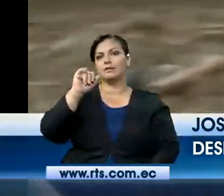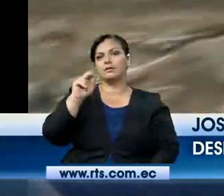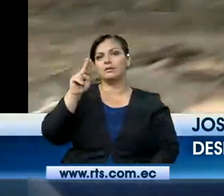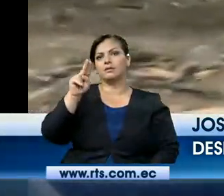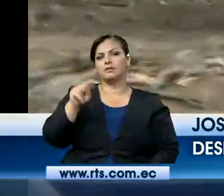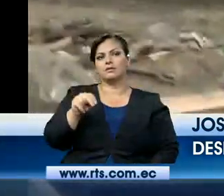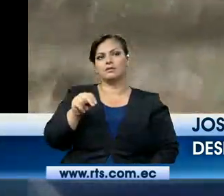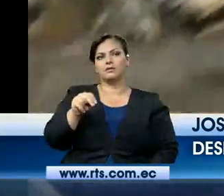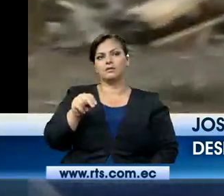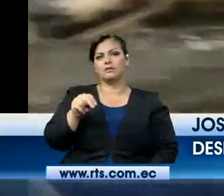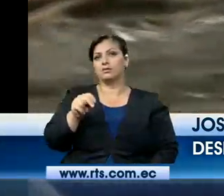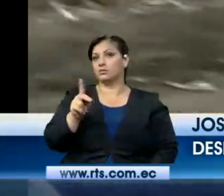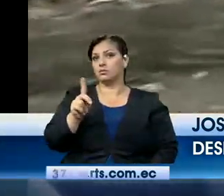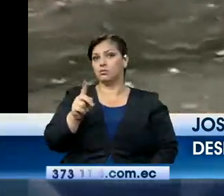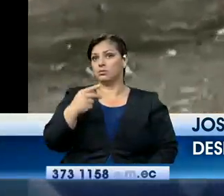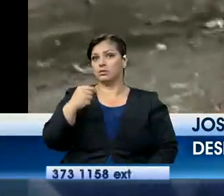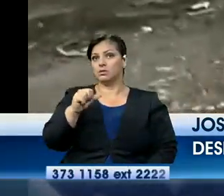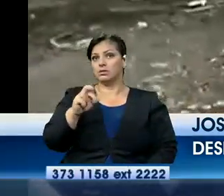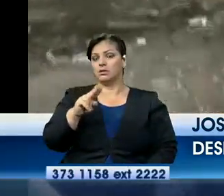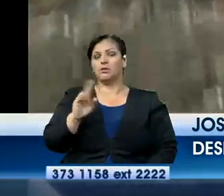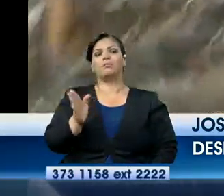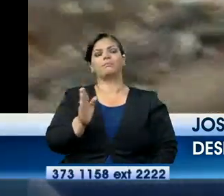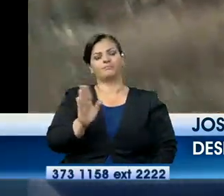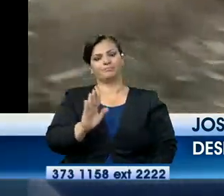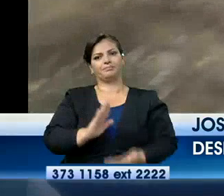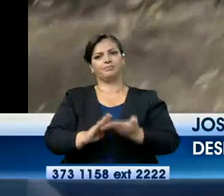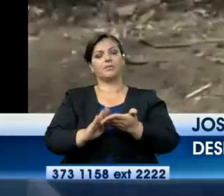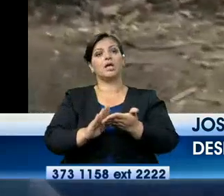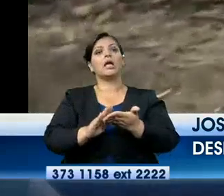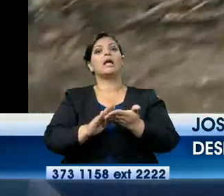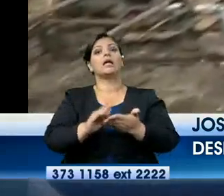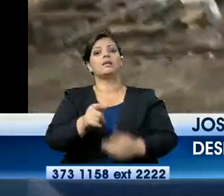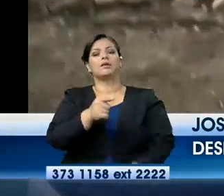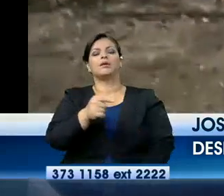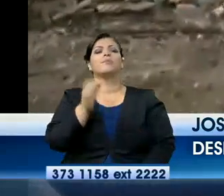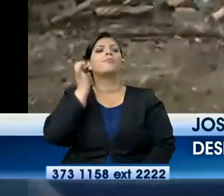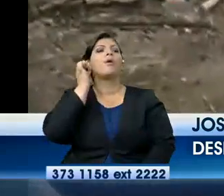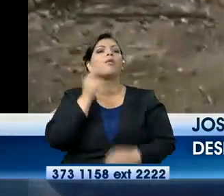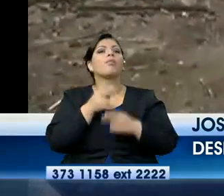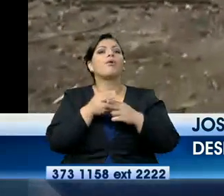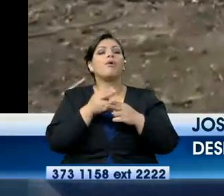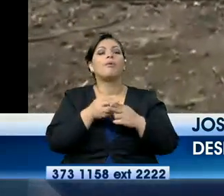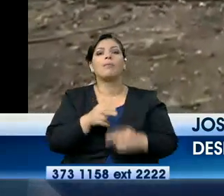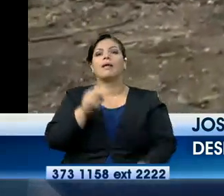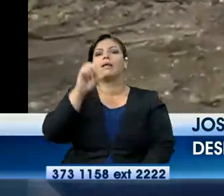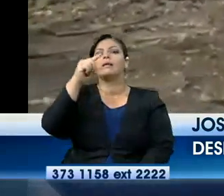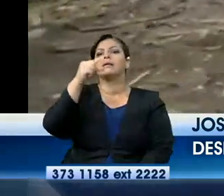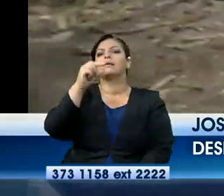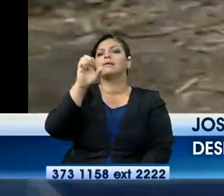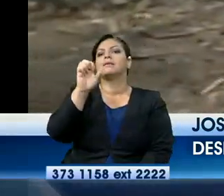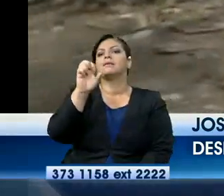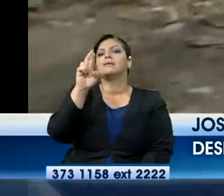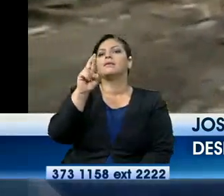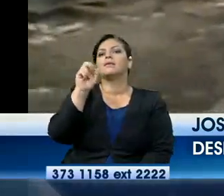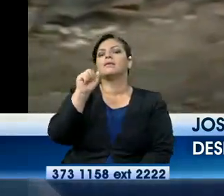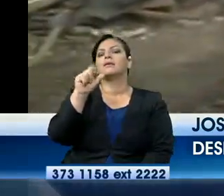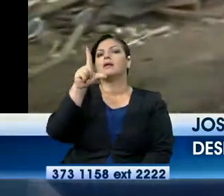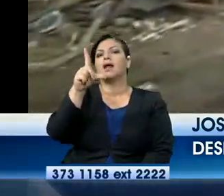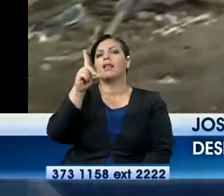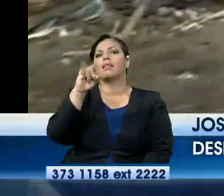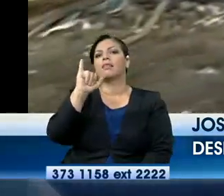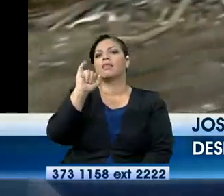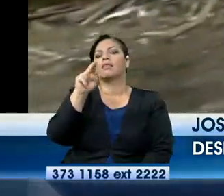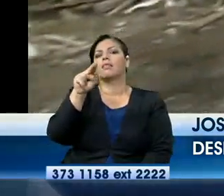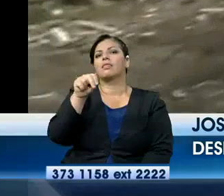Geraldine Coello, ya la comisaria Geraldine Coello, con quien vamos a dialogar inmediatamente para que nos dé detalles de lo que ha ocurrido la mañana de hoy. Comisaria, buenos días,